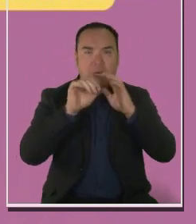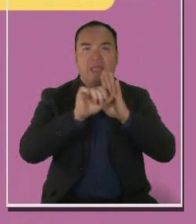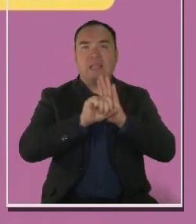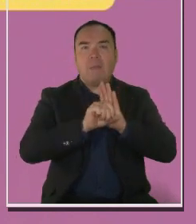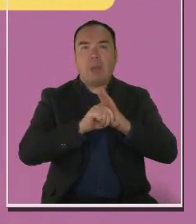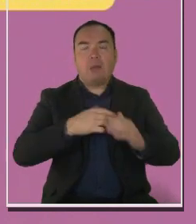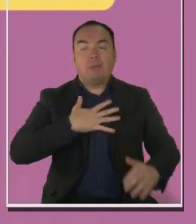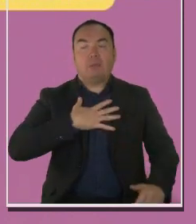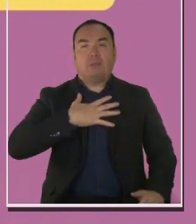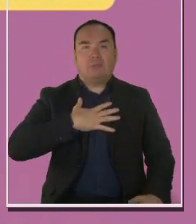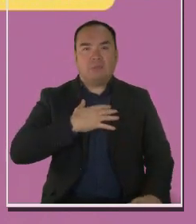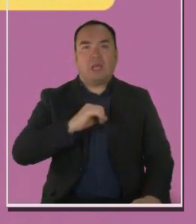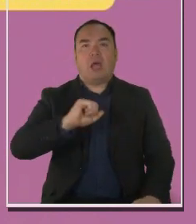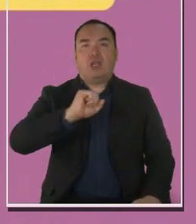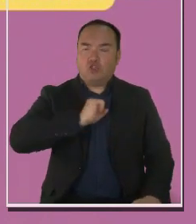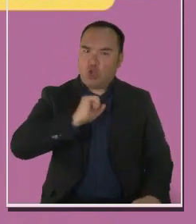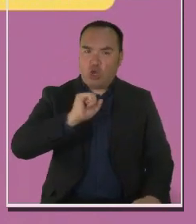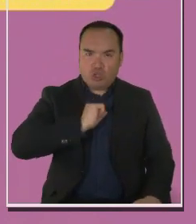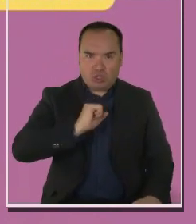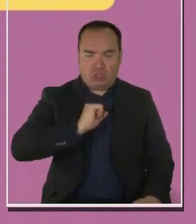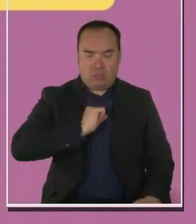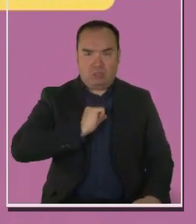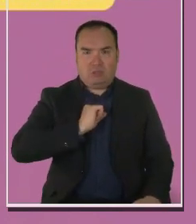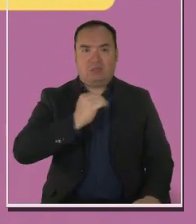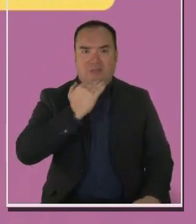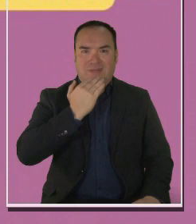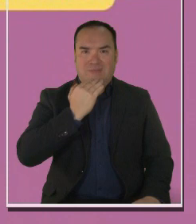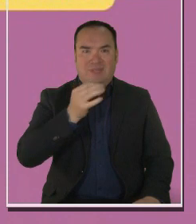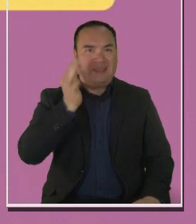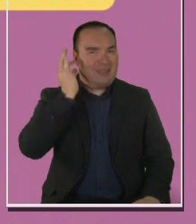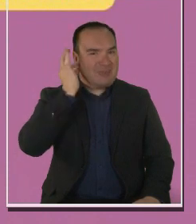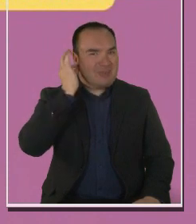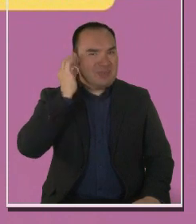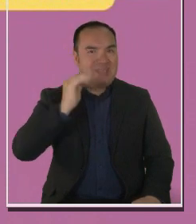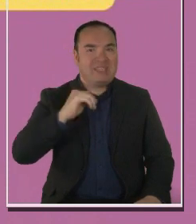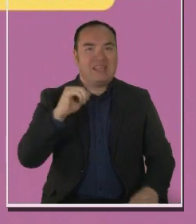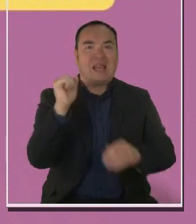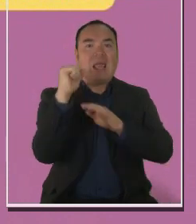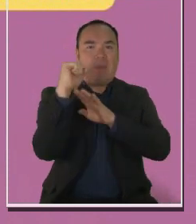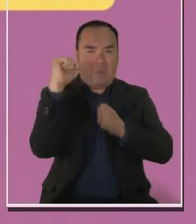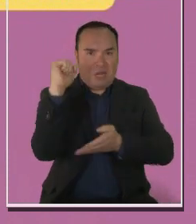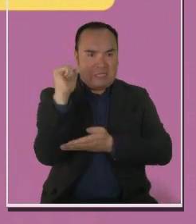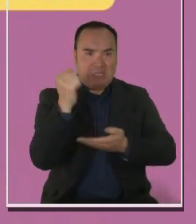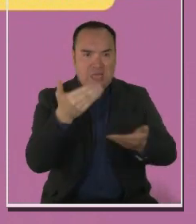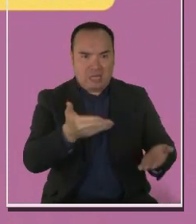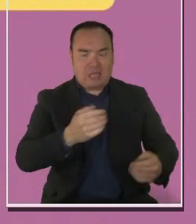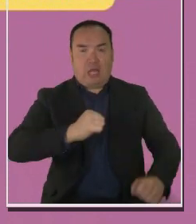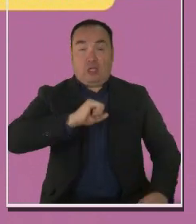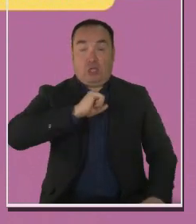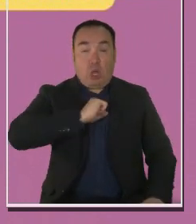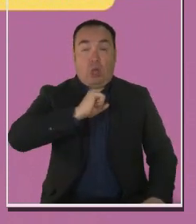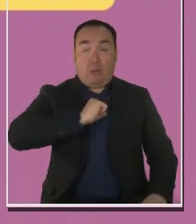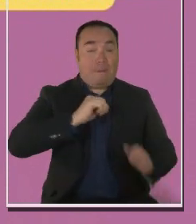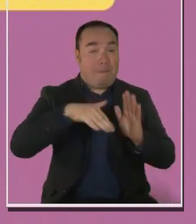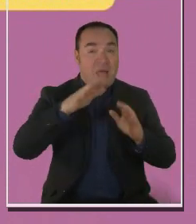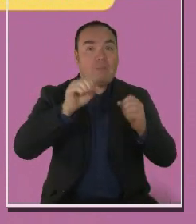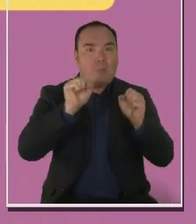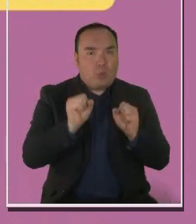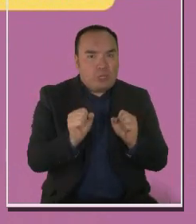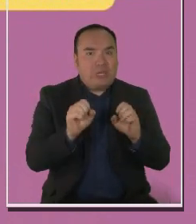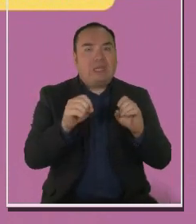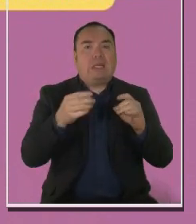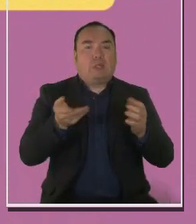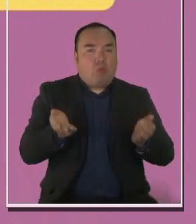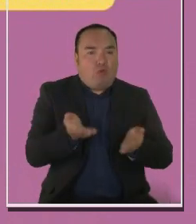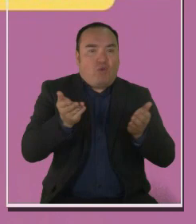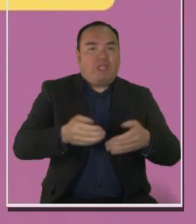evidentemente la tos, que puede incluso en las mujeres embarazadas, cuando hay mucha tos, puede partir un trabajo de parto prematuro, así